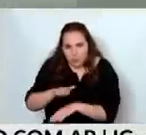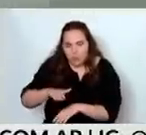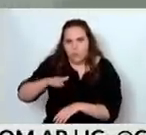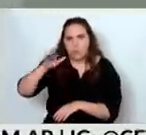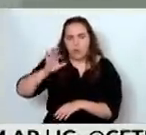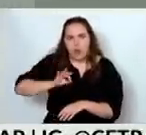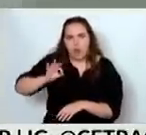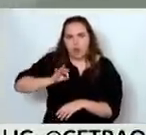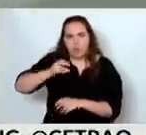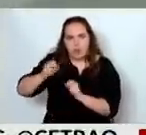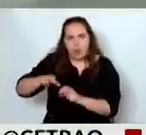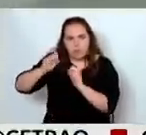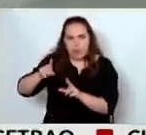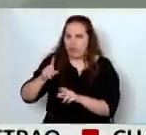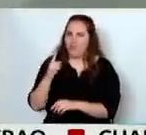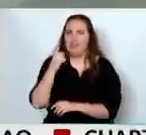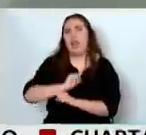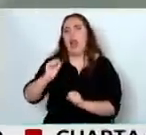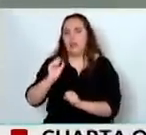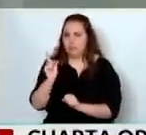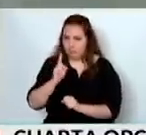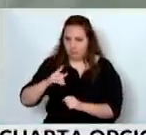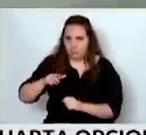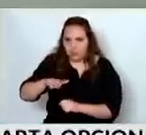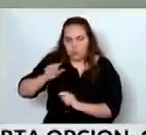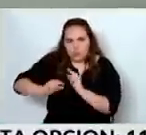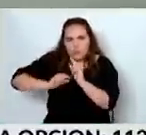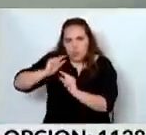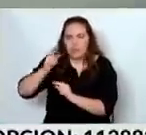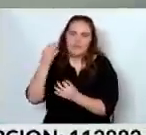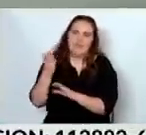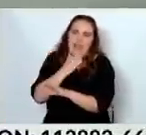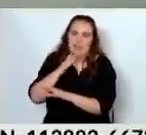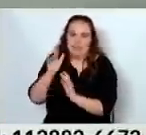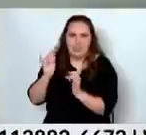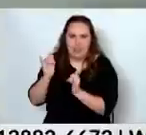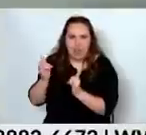muchos años, no fue un día para el otro. Porque calculo que el primer tiempo no nos dábamos cuenta.